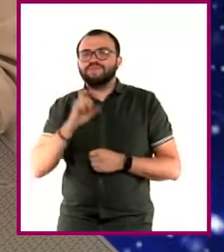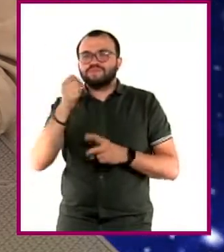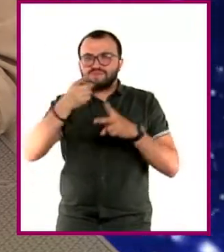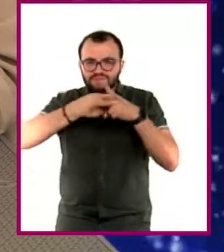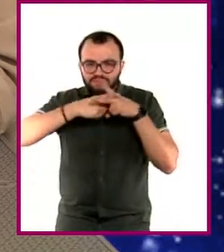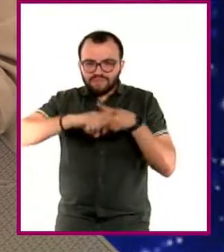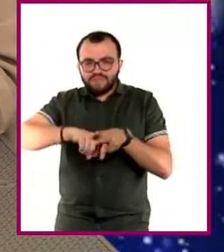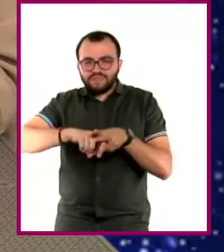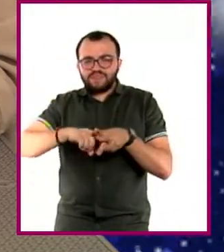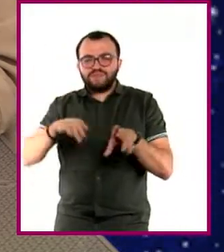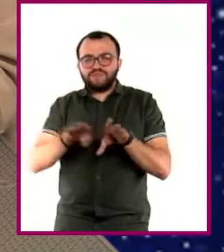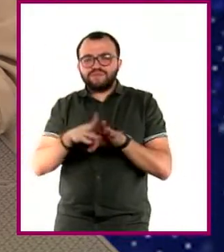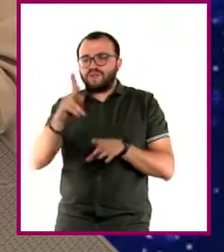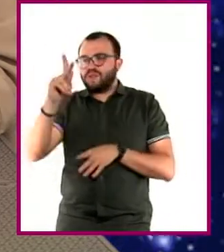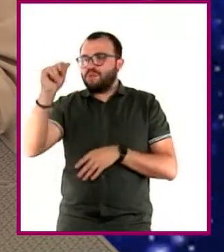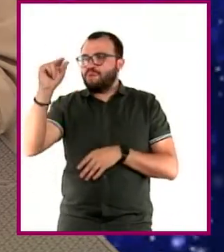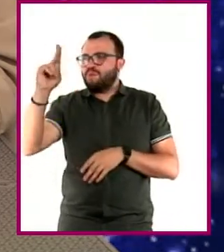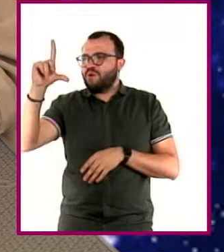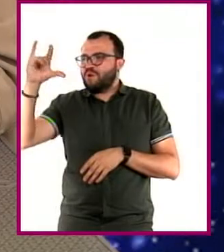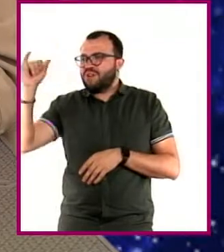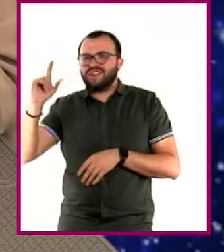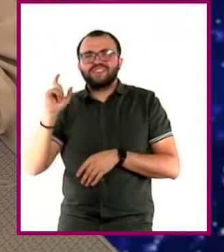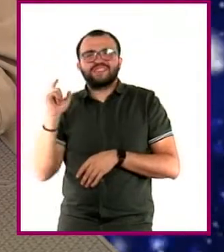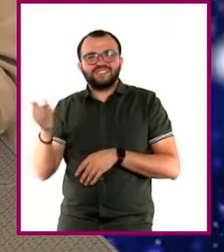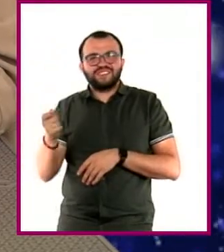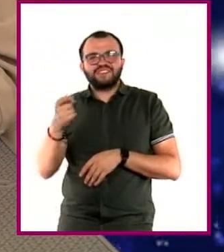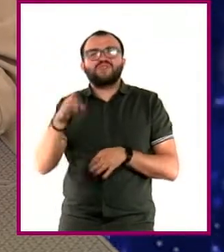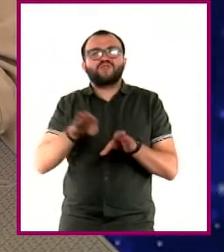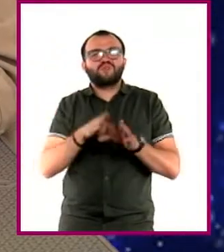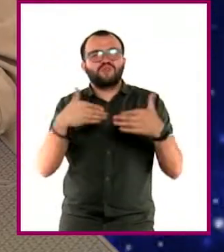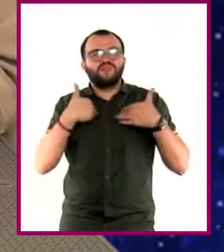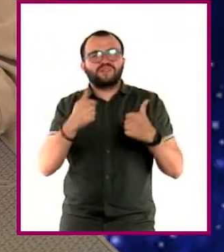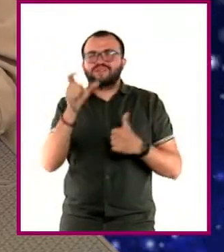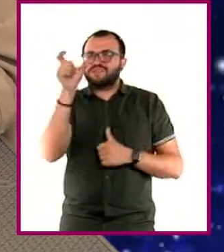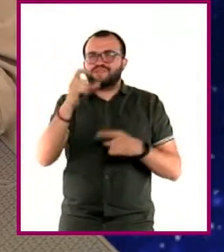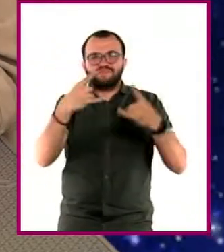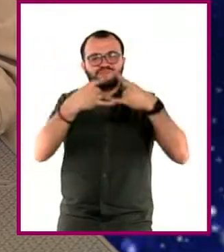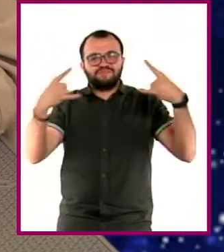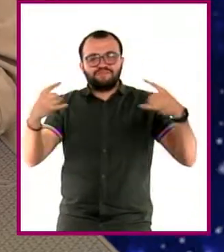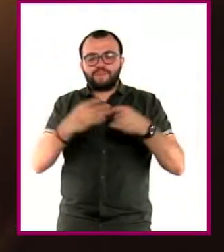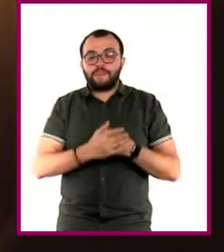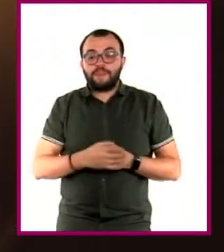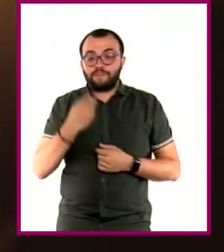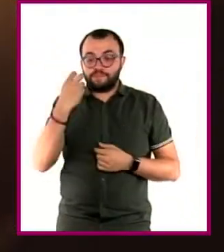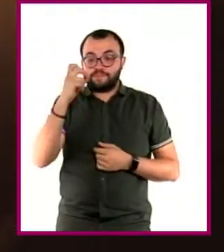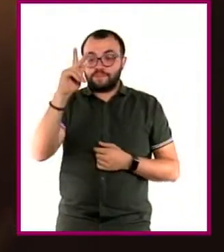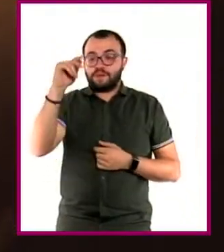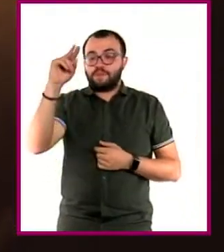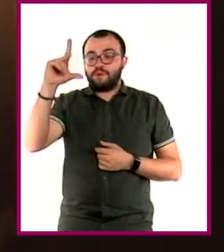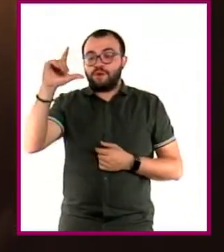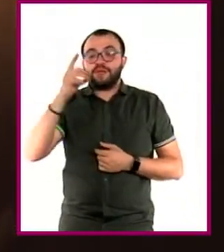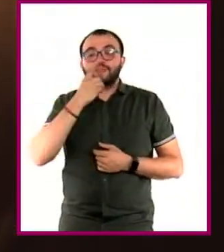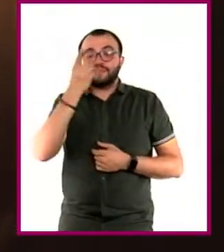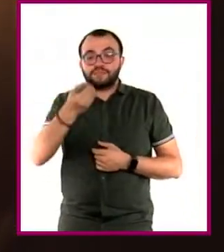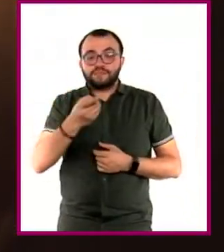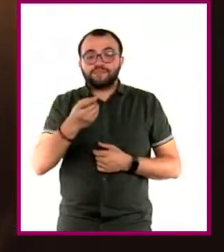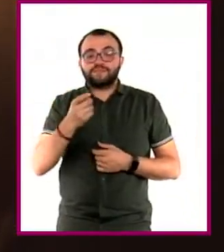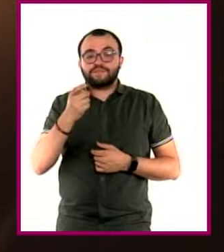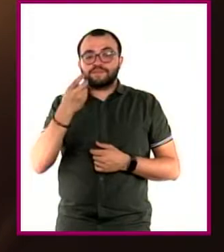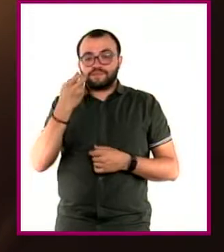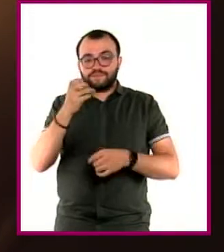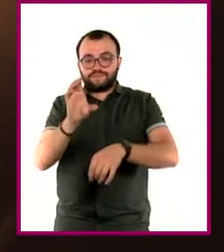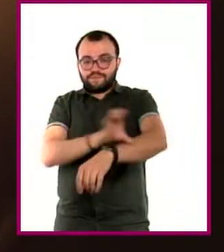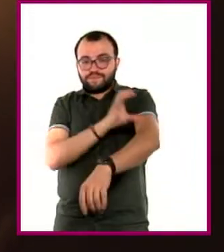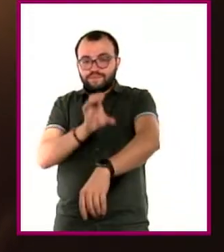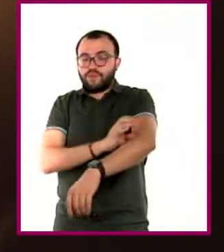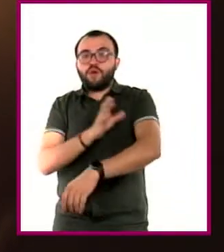qué es importante para entender la clasificación de los elementos? El principio de exclusión de Pauli establece que dos electrones del mismo